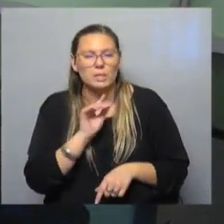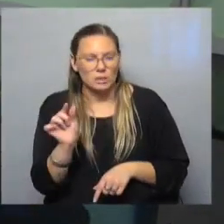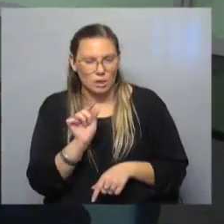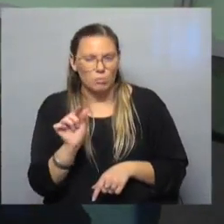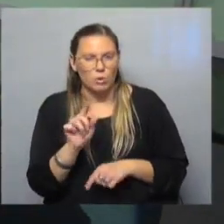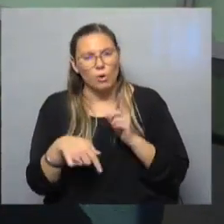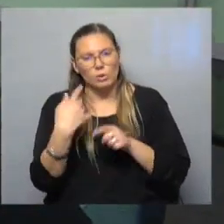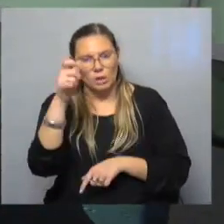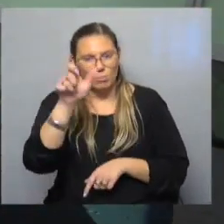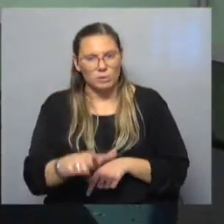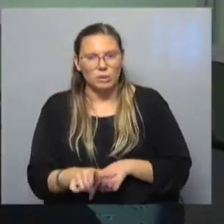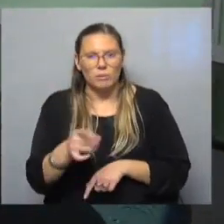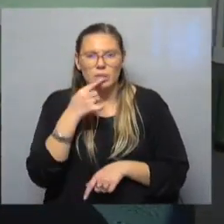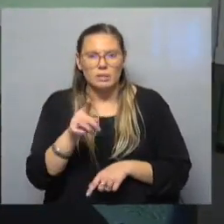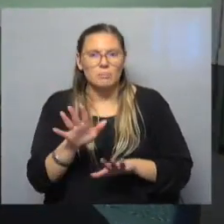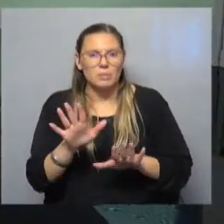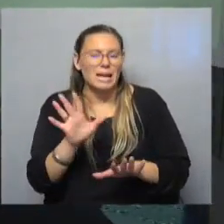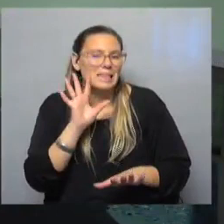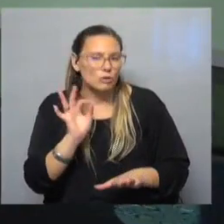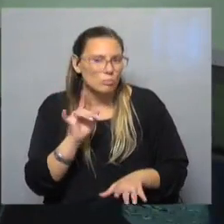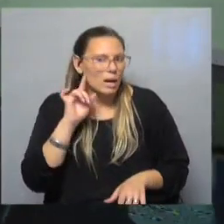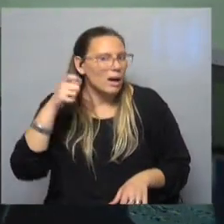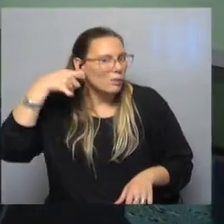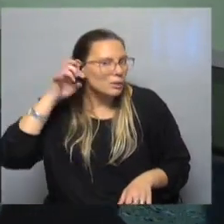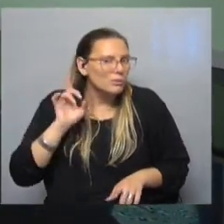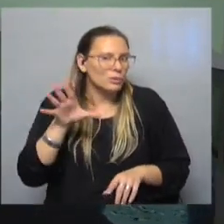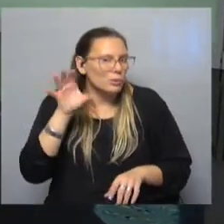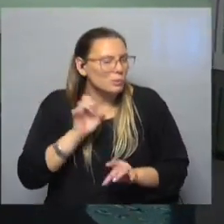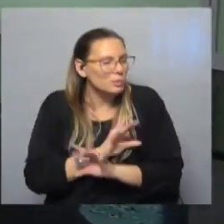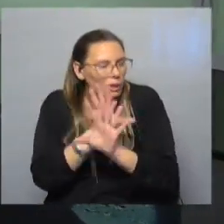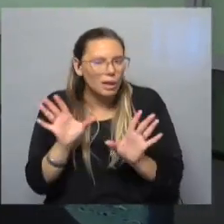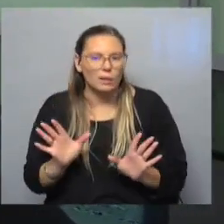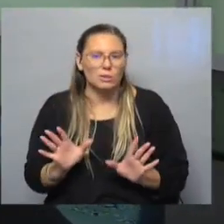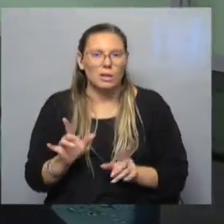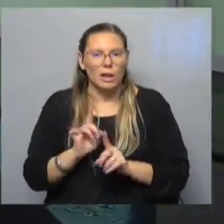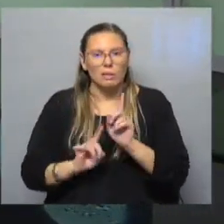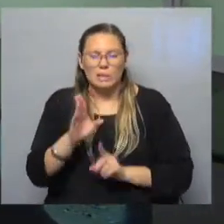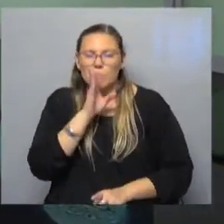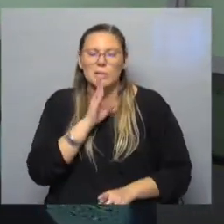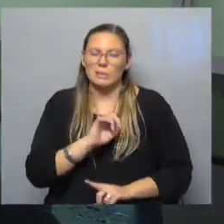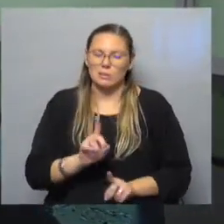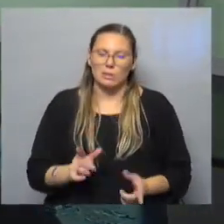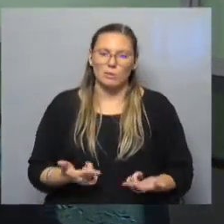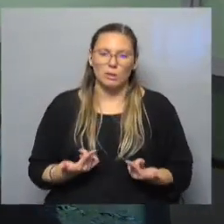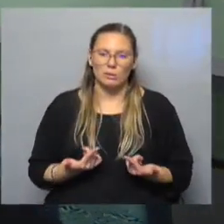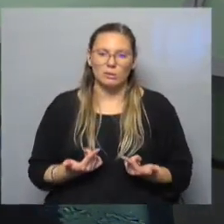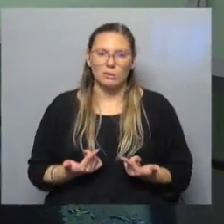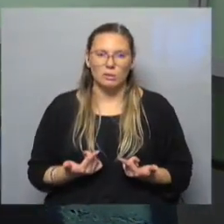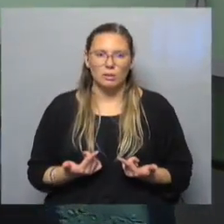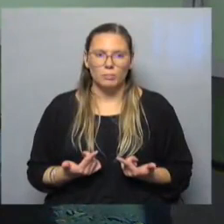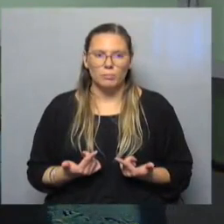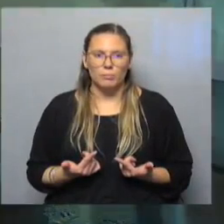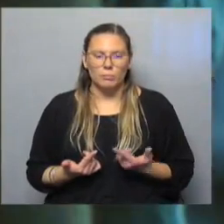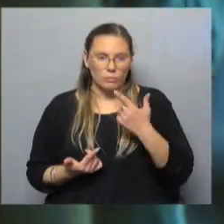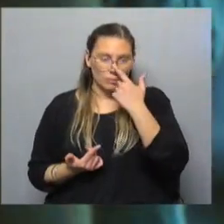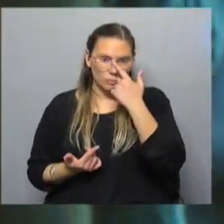lado. Por más que les digas, che, mira que uso audífonos, no escucho, a veces no hay mucha buena recepción. Bueno,